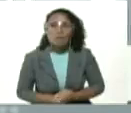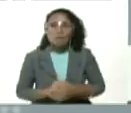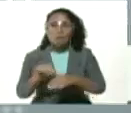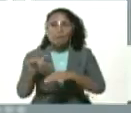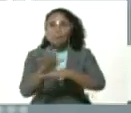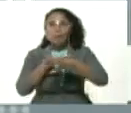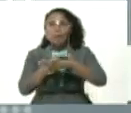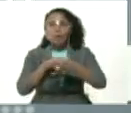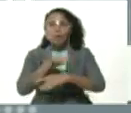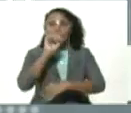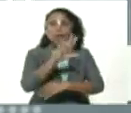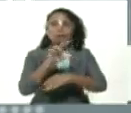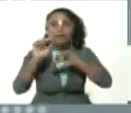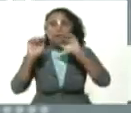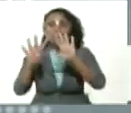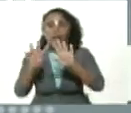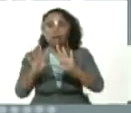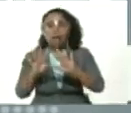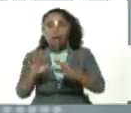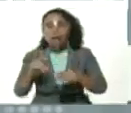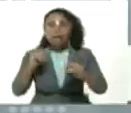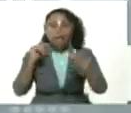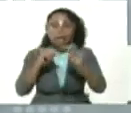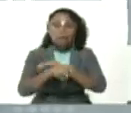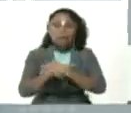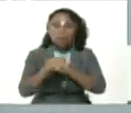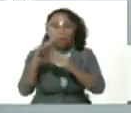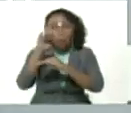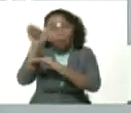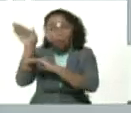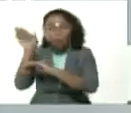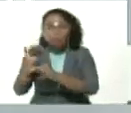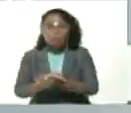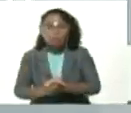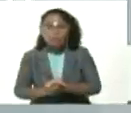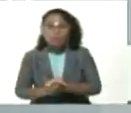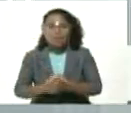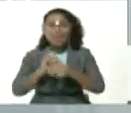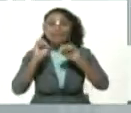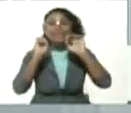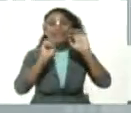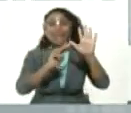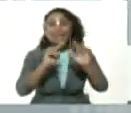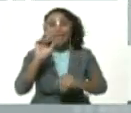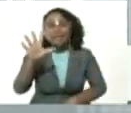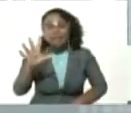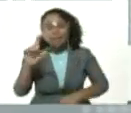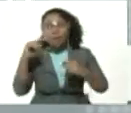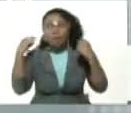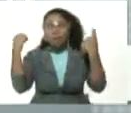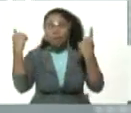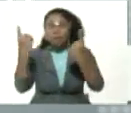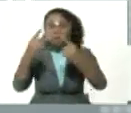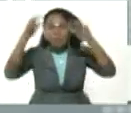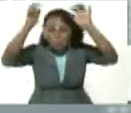39, perdón. 39 está entrando por Oriente. De 75 ondas tropicales.